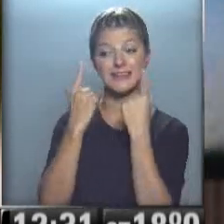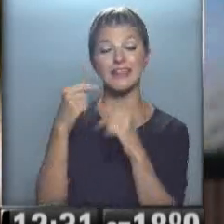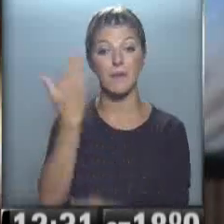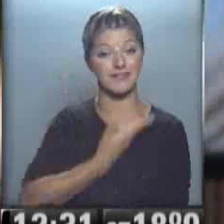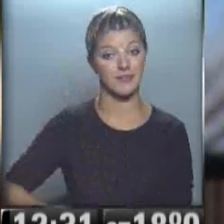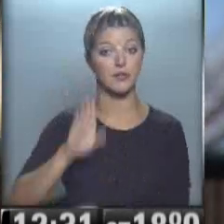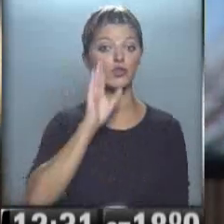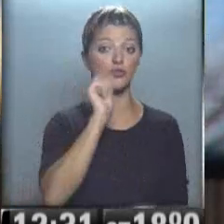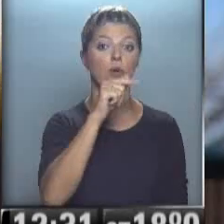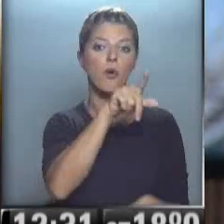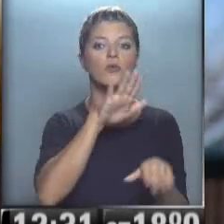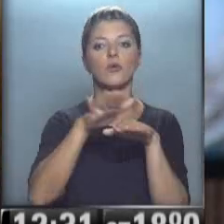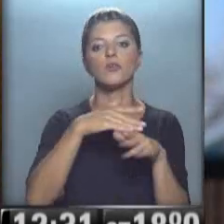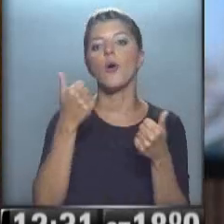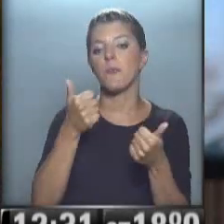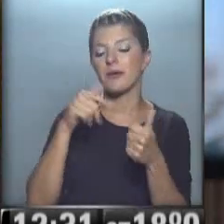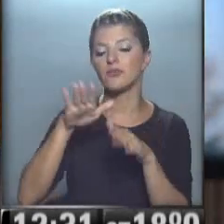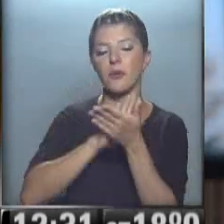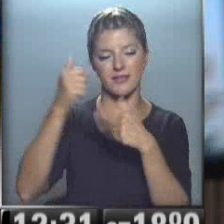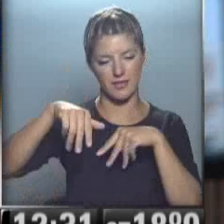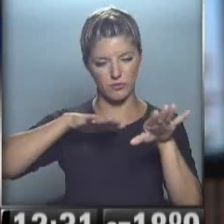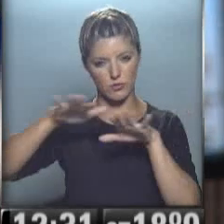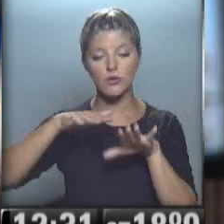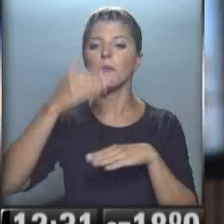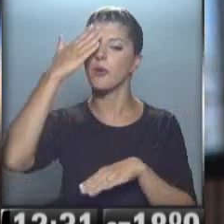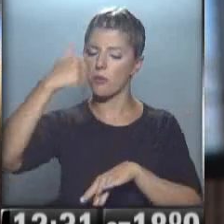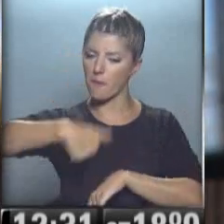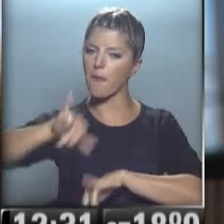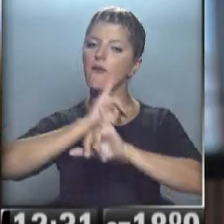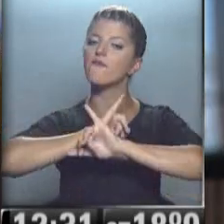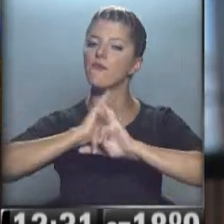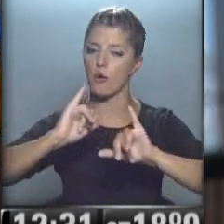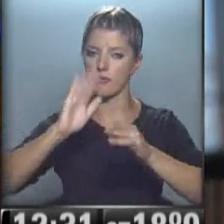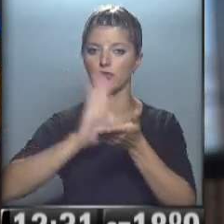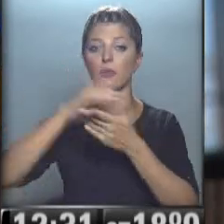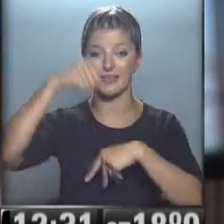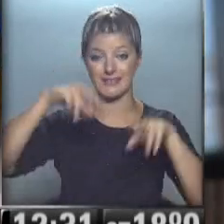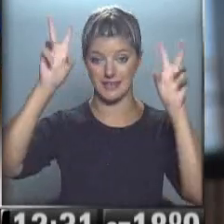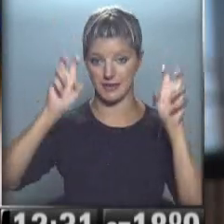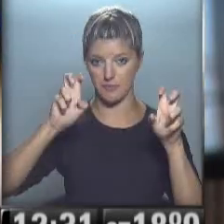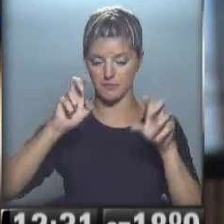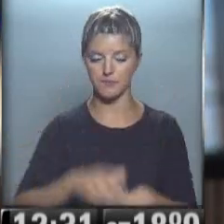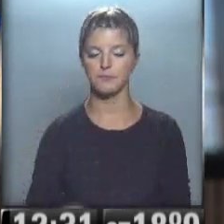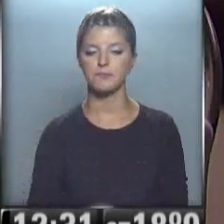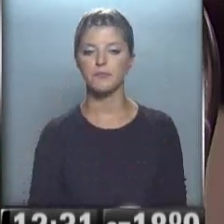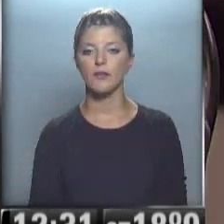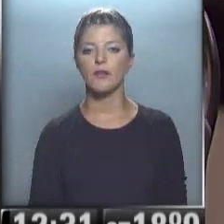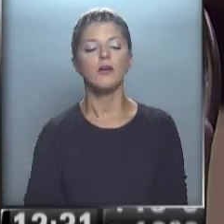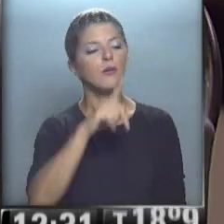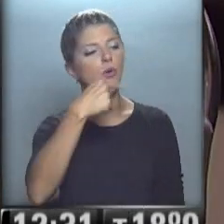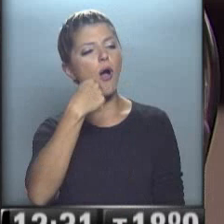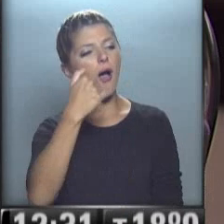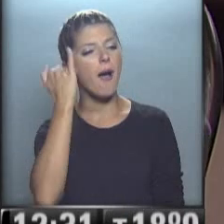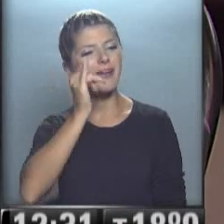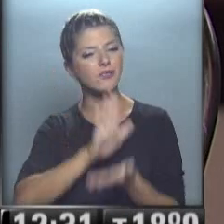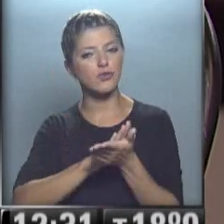por su mano blanda con respecto al tema vamos a tener también un informe sobre sobre el tema de crimea y de Ucrania hablaste Pedro del